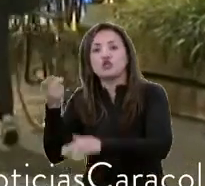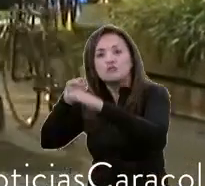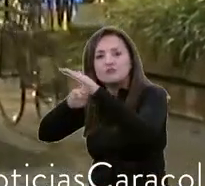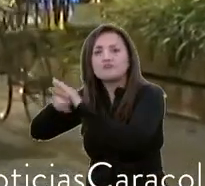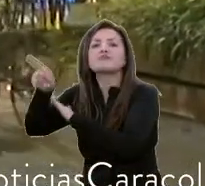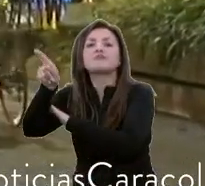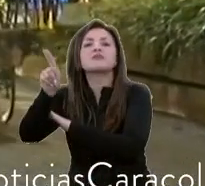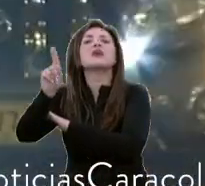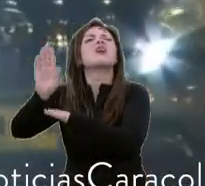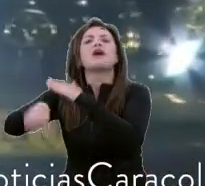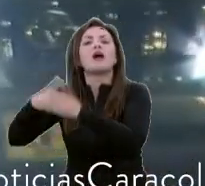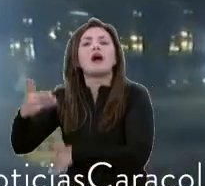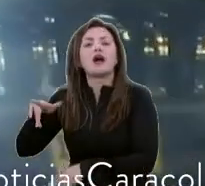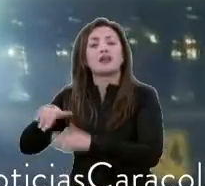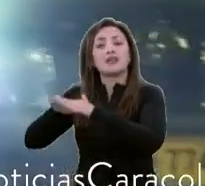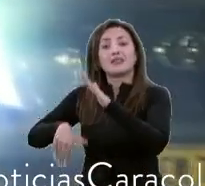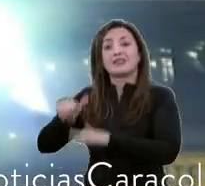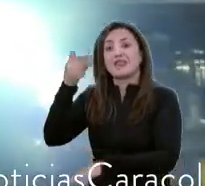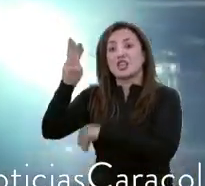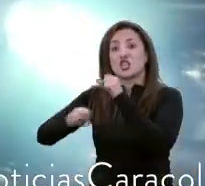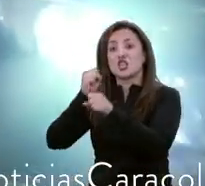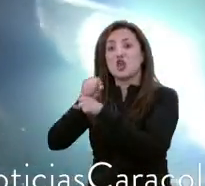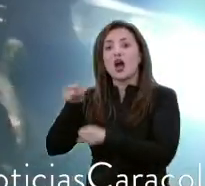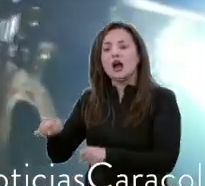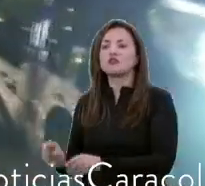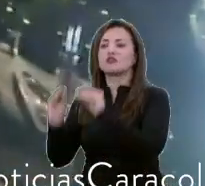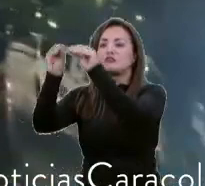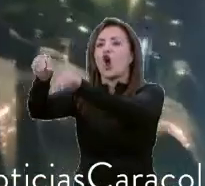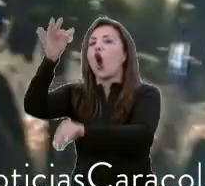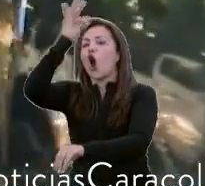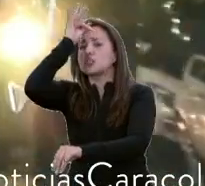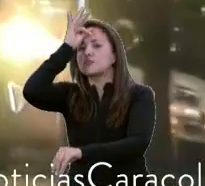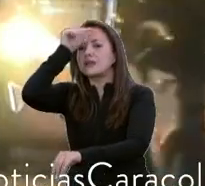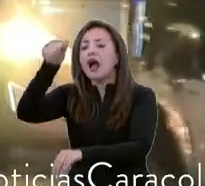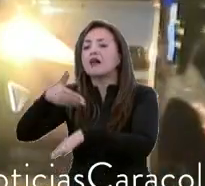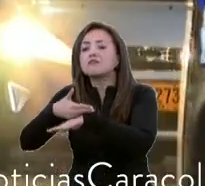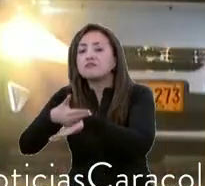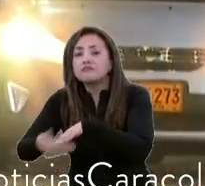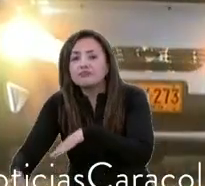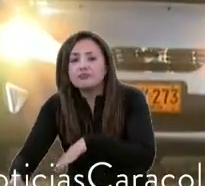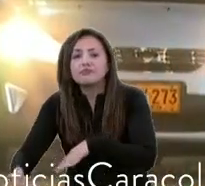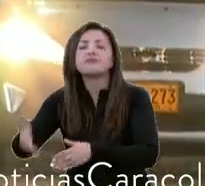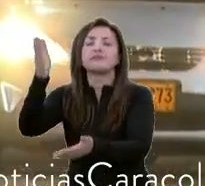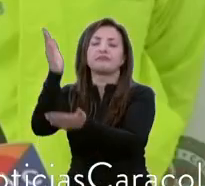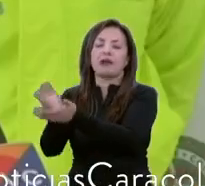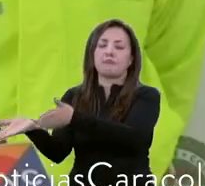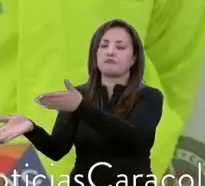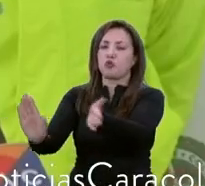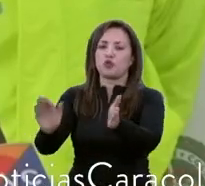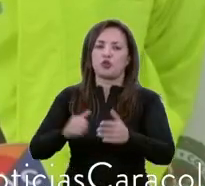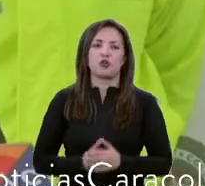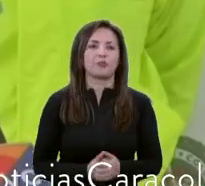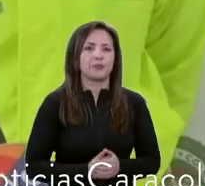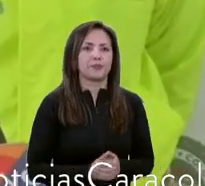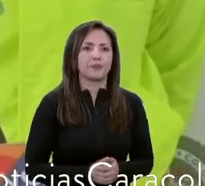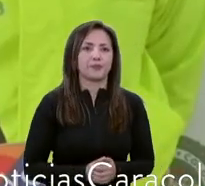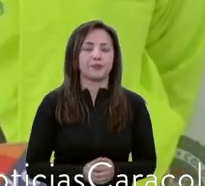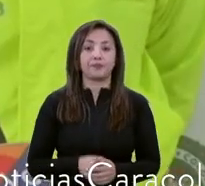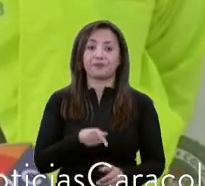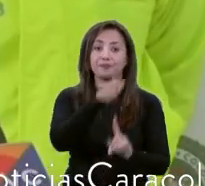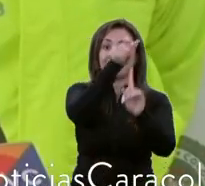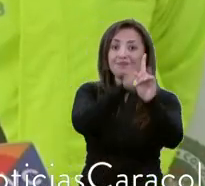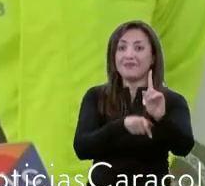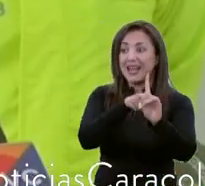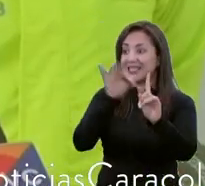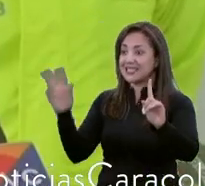lugar. Sin embargo, el menor fue trasladado a un centro asistencial donde minutos después falleció. Esa persona reacciona,